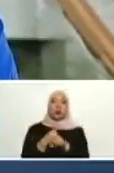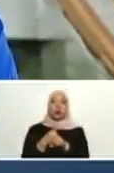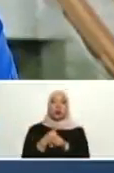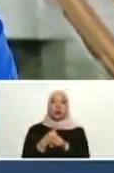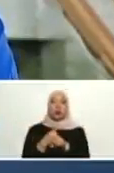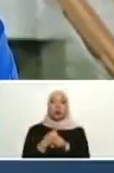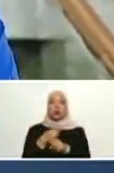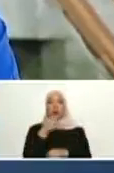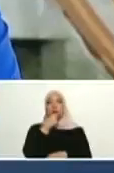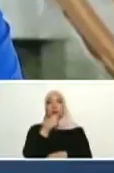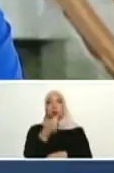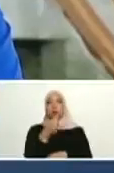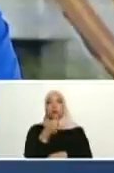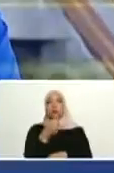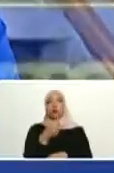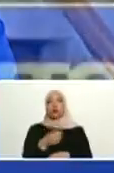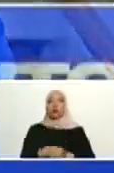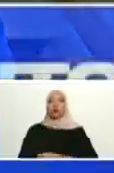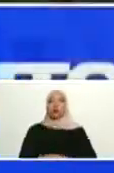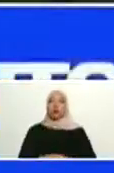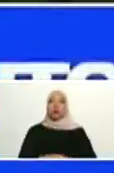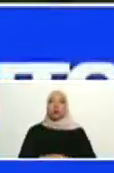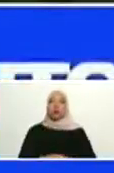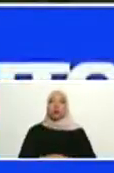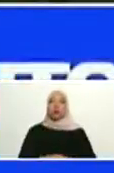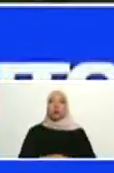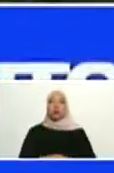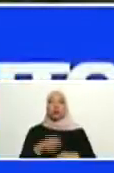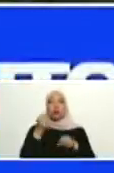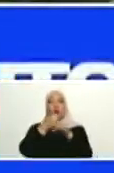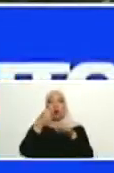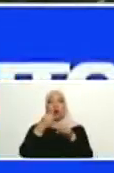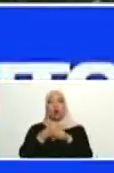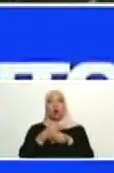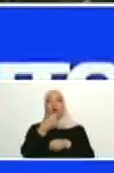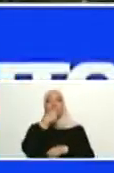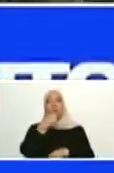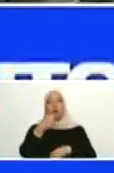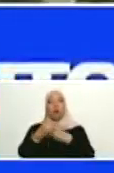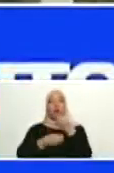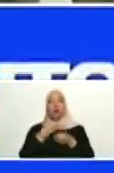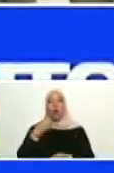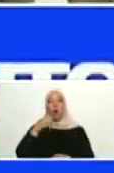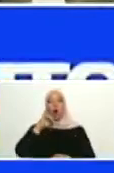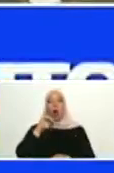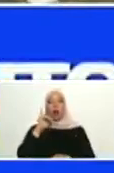Las taparon con tierra, con asfalto, con cemento.